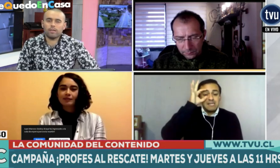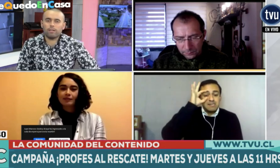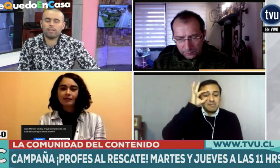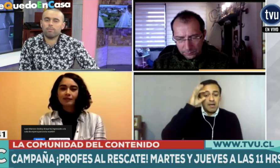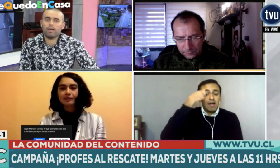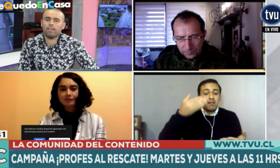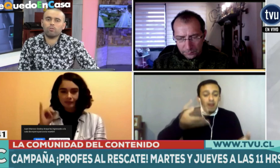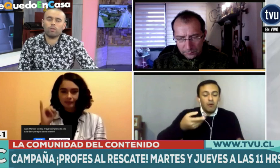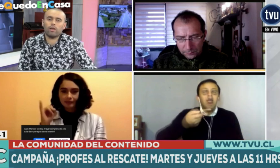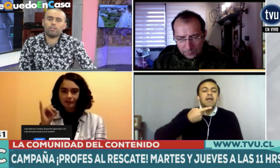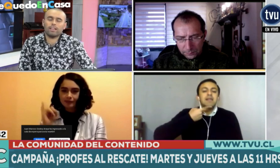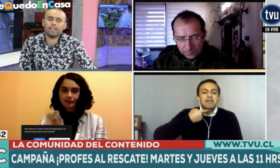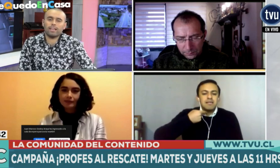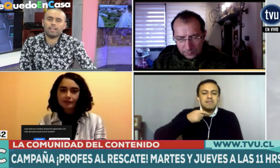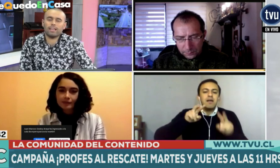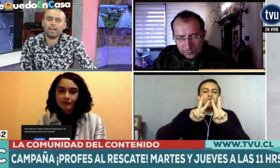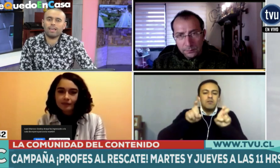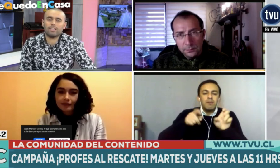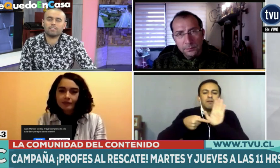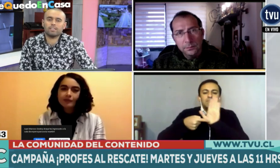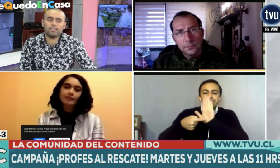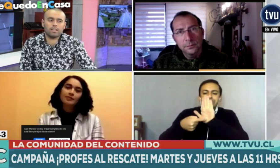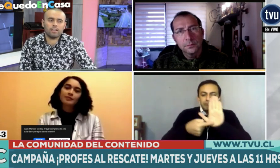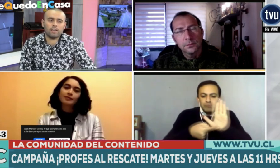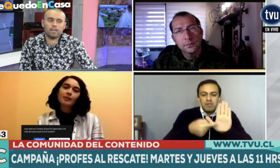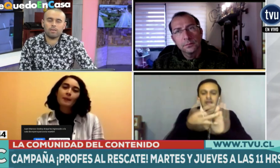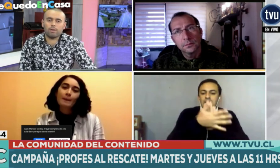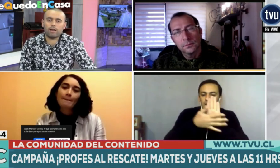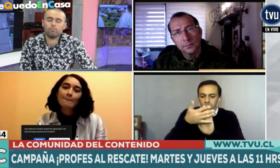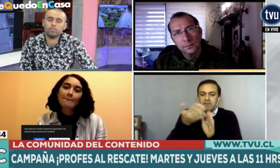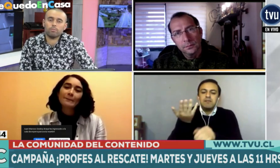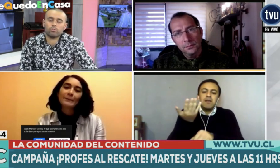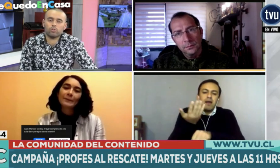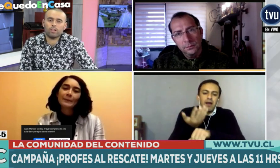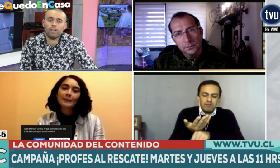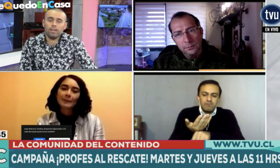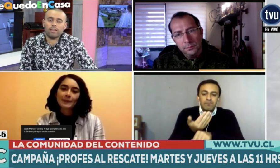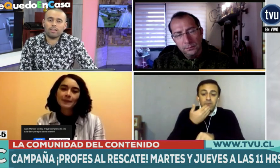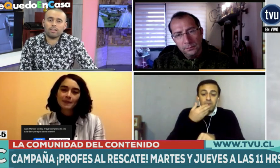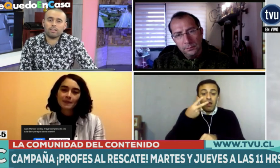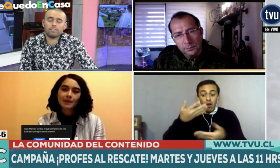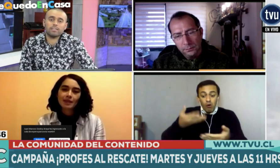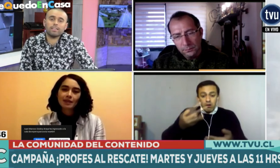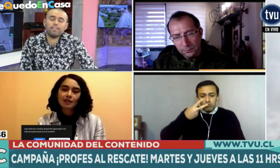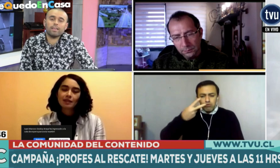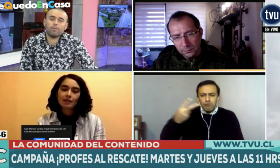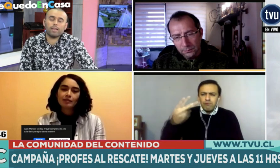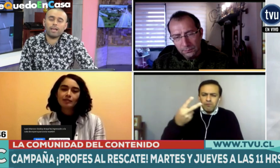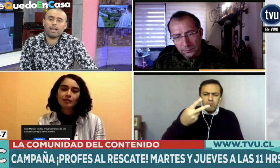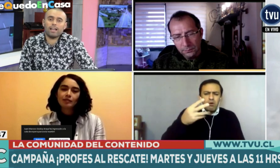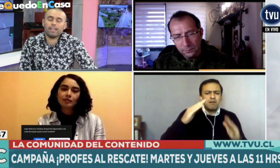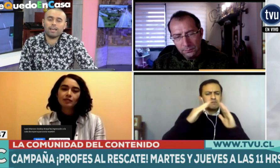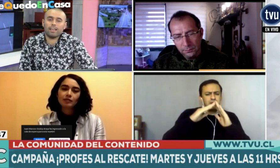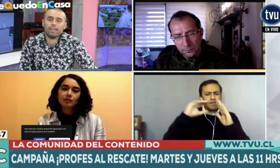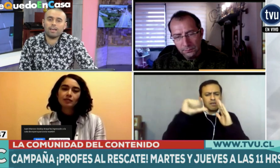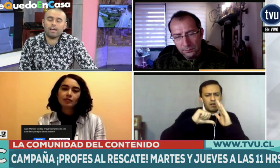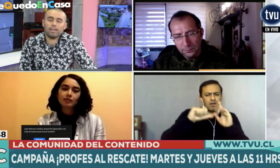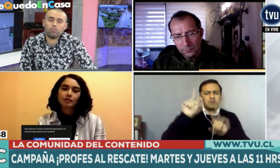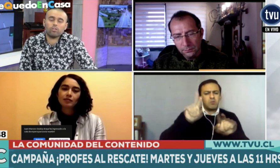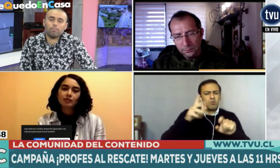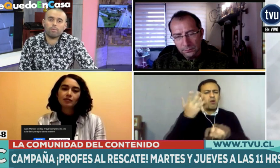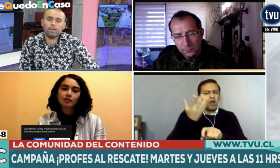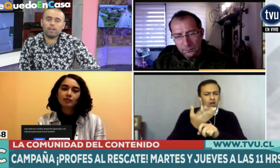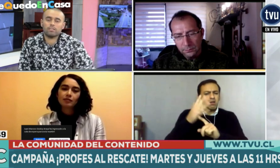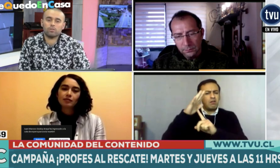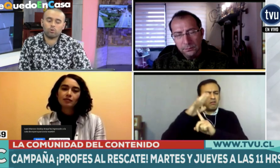¿cierto? Esta pandemia ha desnudado tantas inequidades que existen y para muchas personas que se sienten discriminadas el día a día,